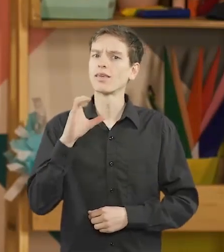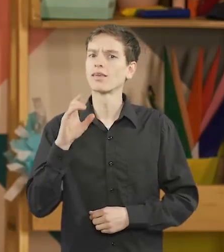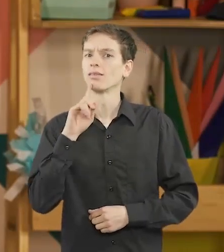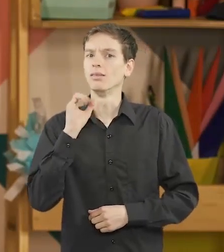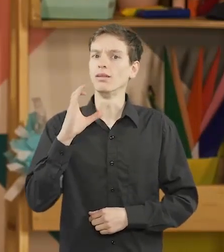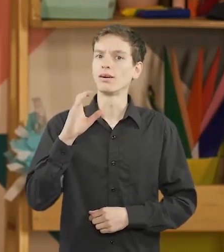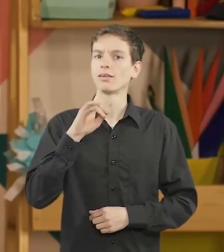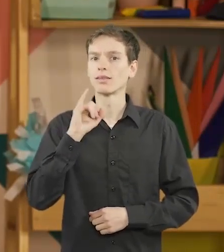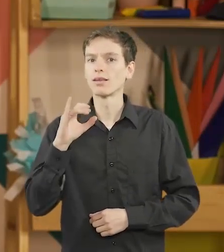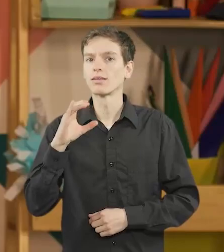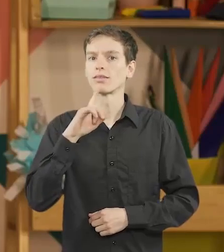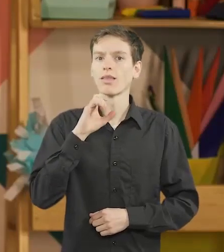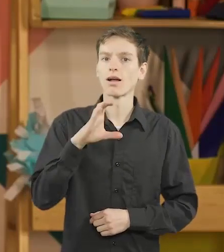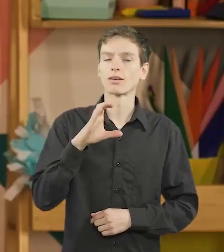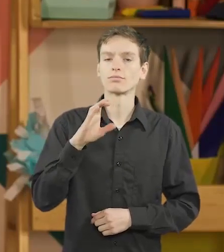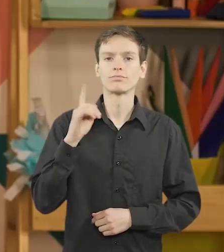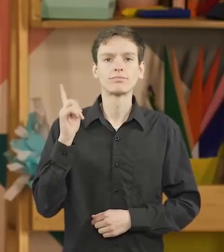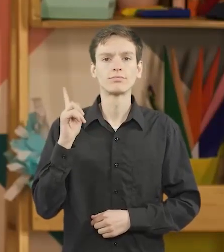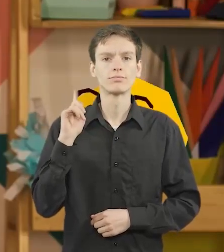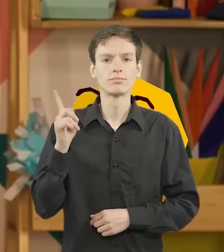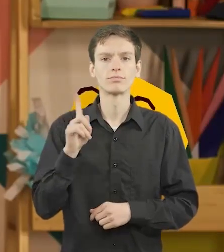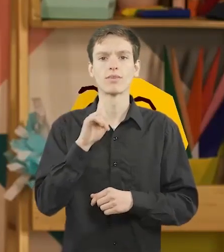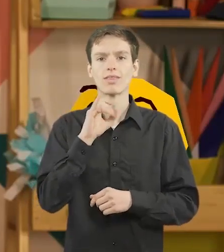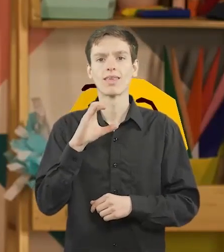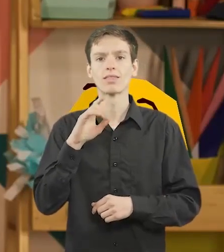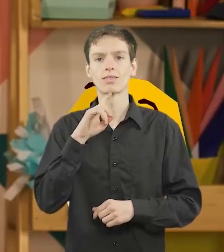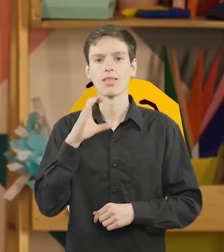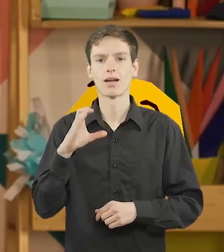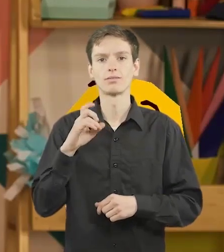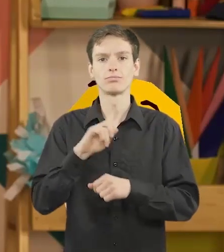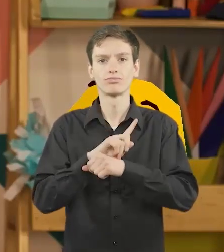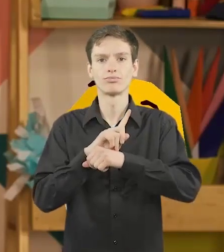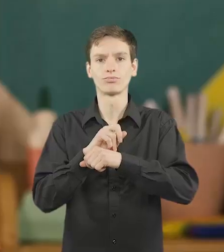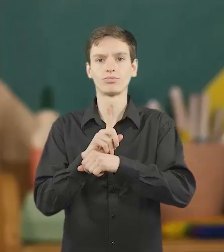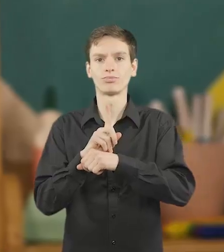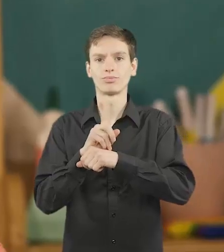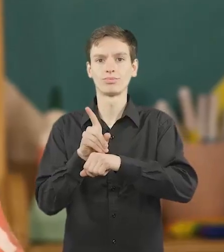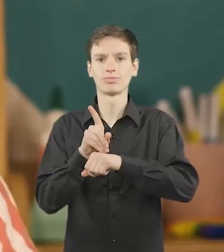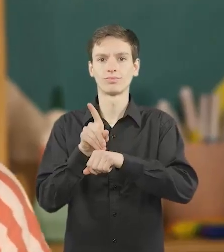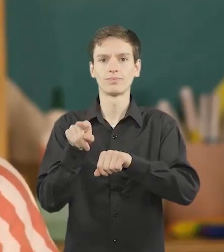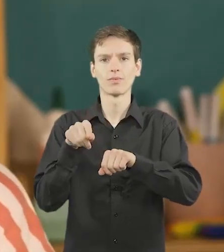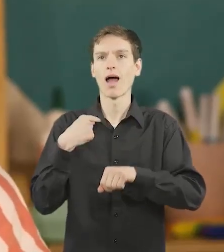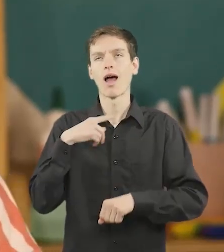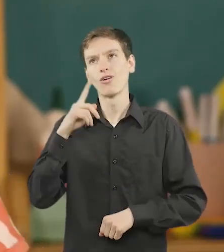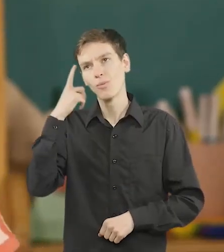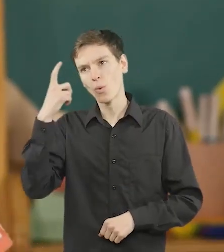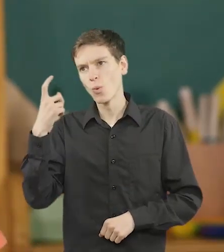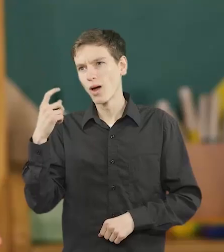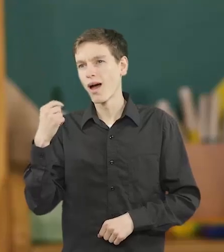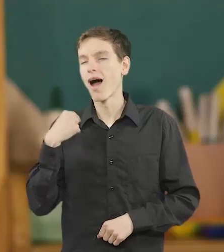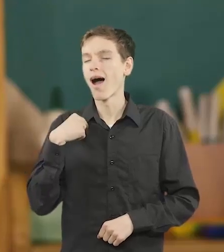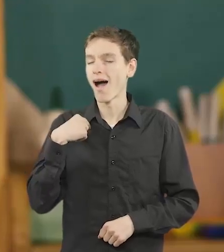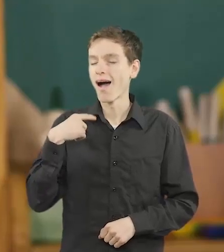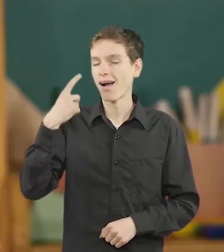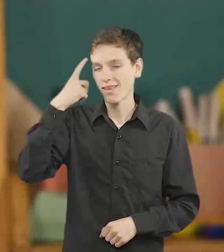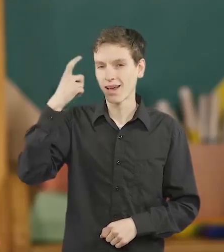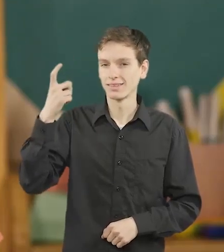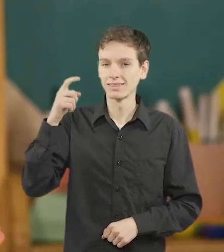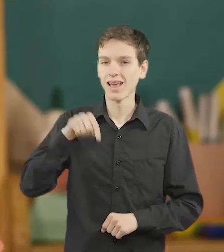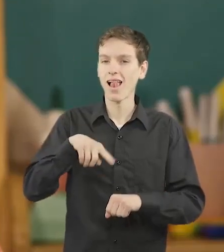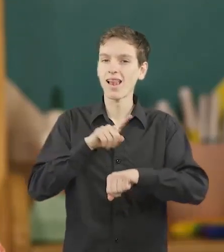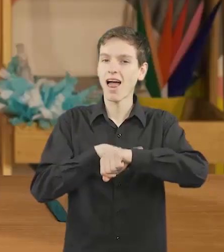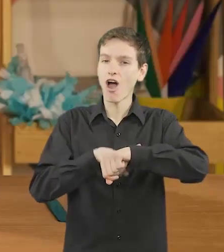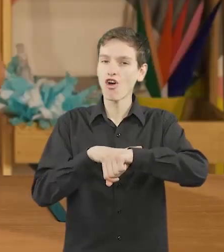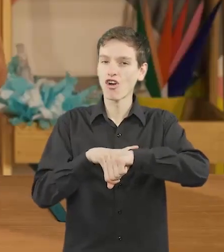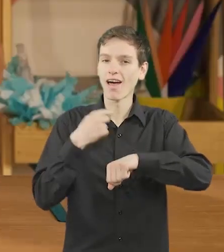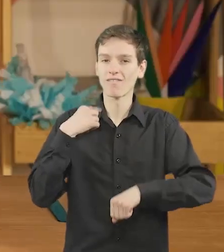Tic-tac, tic-tac, tic-tac, tic-tac. Ay, no se me ocurre. Tic-tac, tic-tac. Ya sé. ¿Algo con